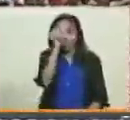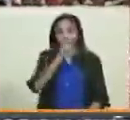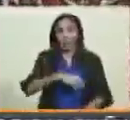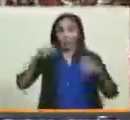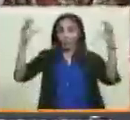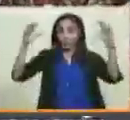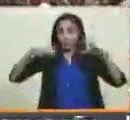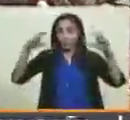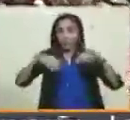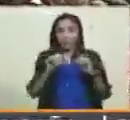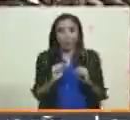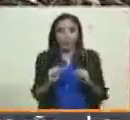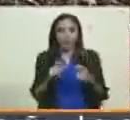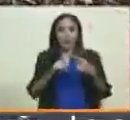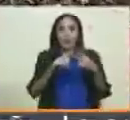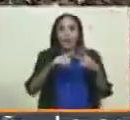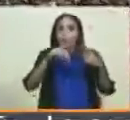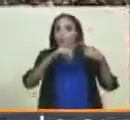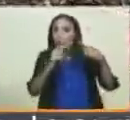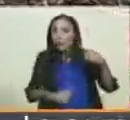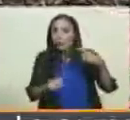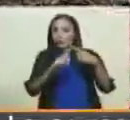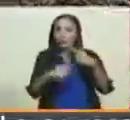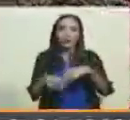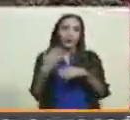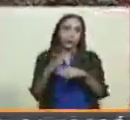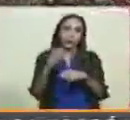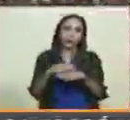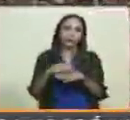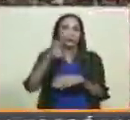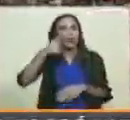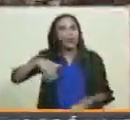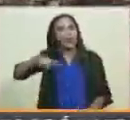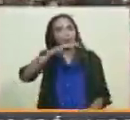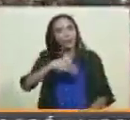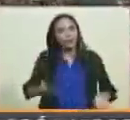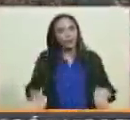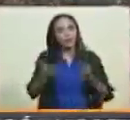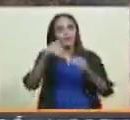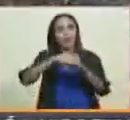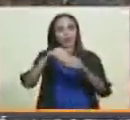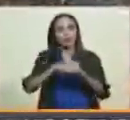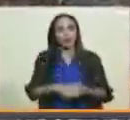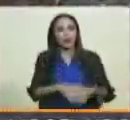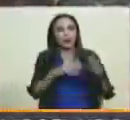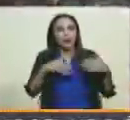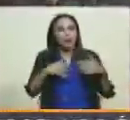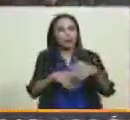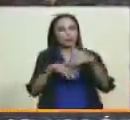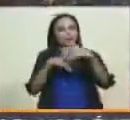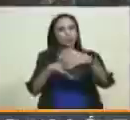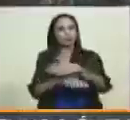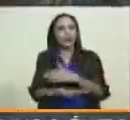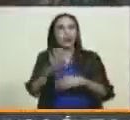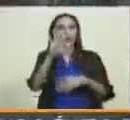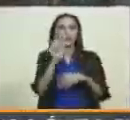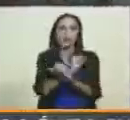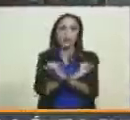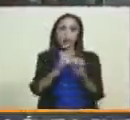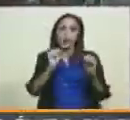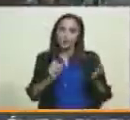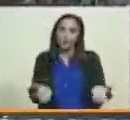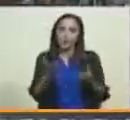llueva, truene o relampaguee, el pueblo sale a votar masivamente a las 5 de la